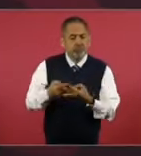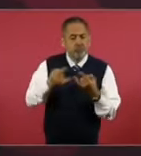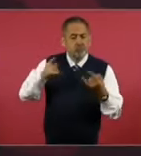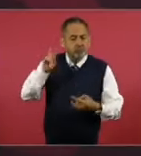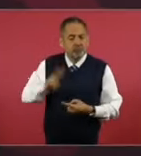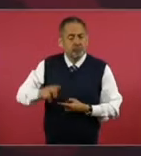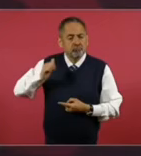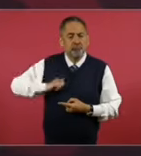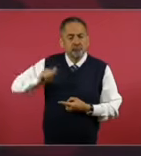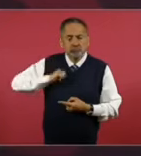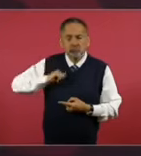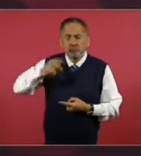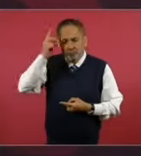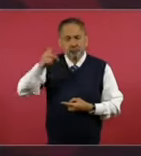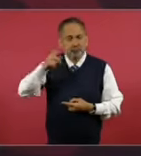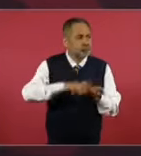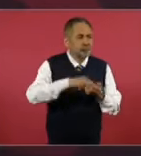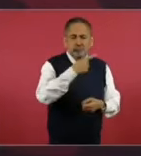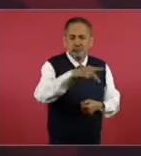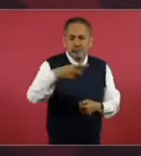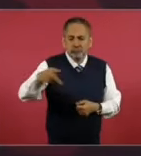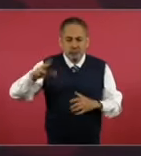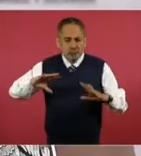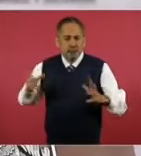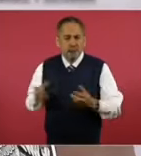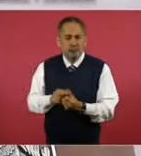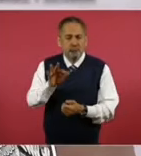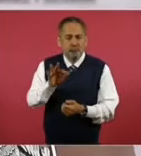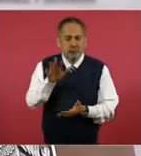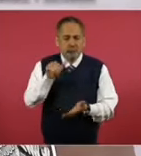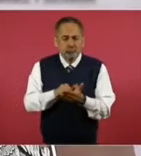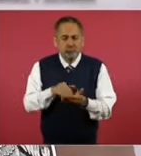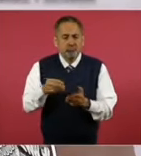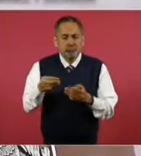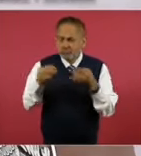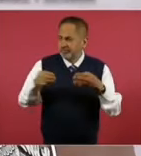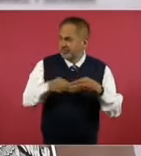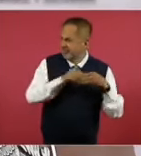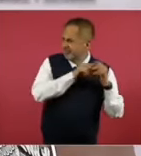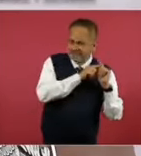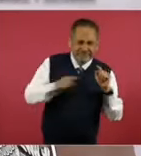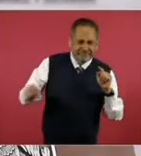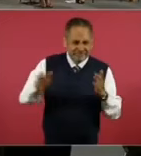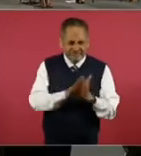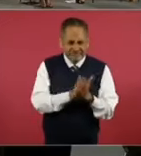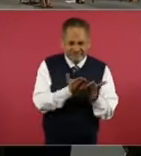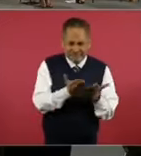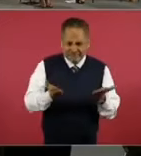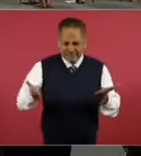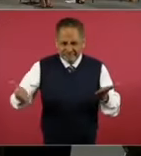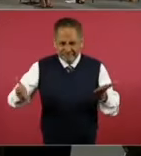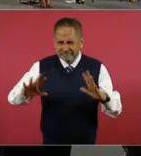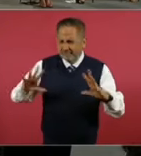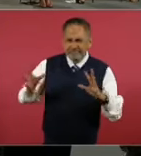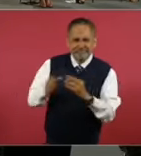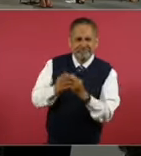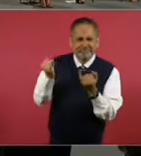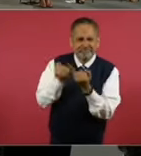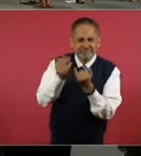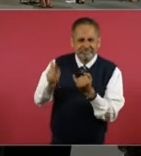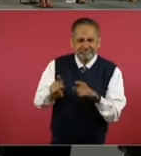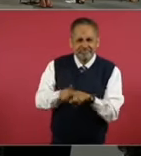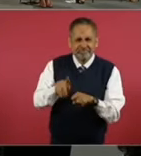la reivindicación agrarias, en un acervo de más de 45 mil metros lineales de documentos, casi tanto como el que resguarda el AGN,